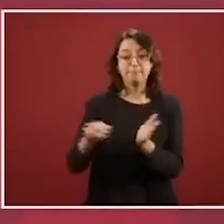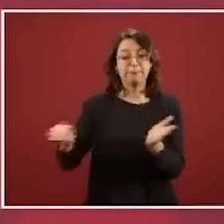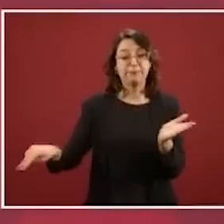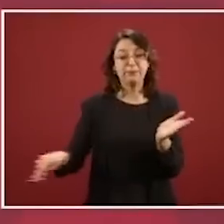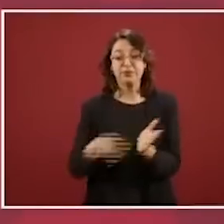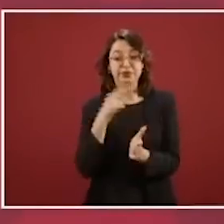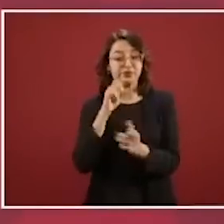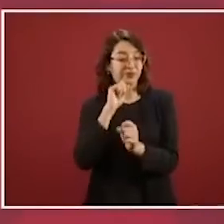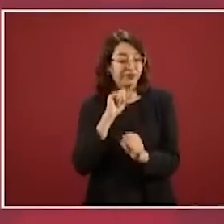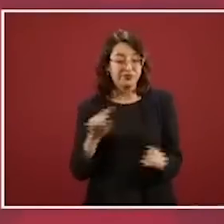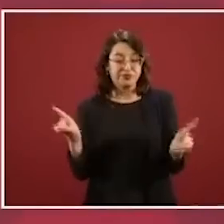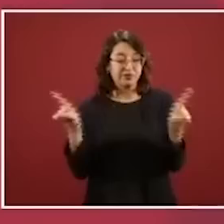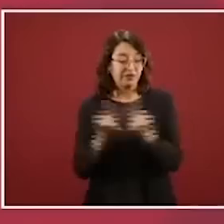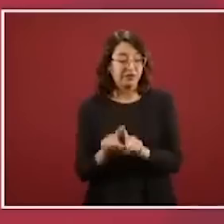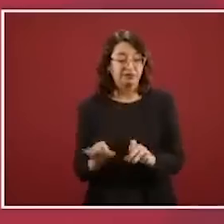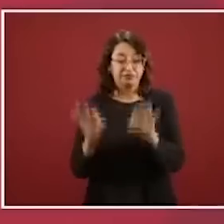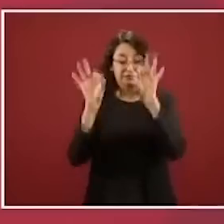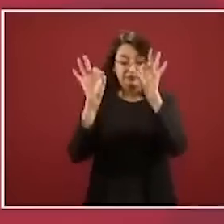igualito,